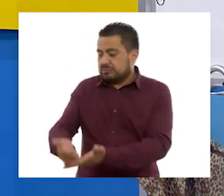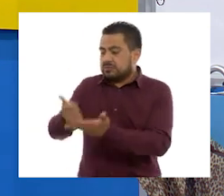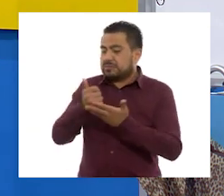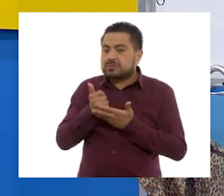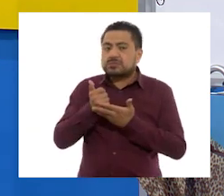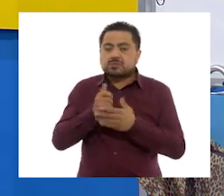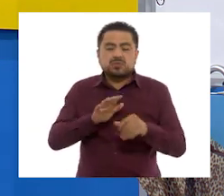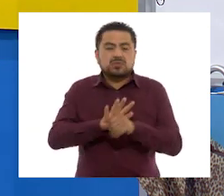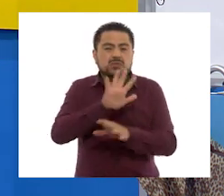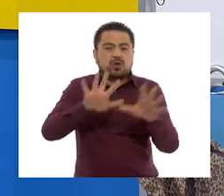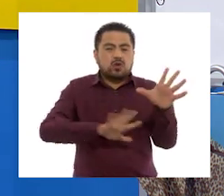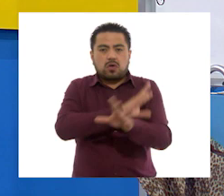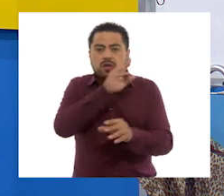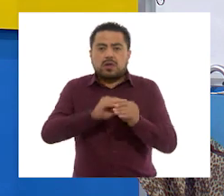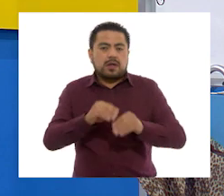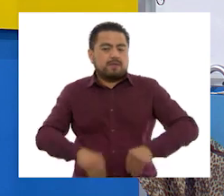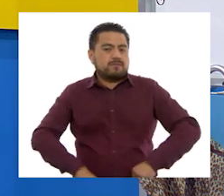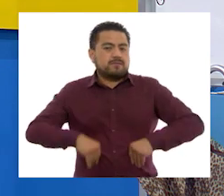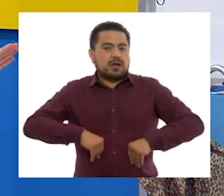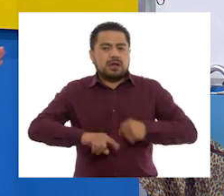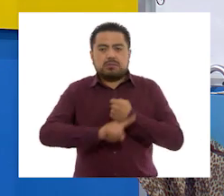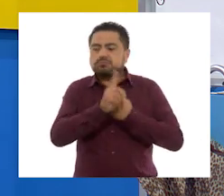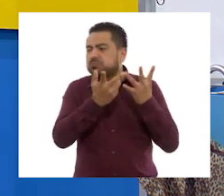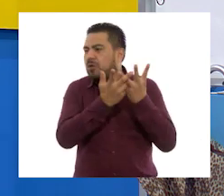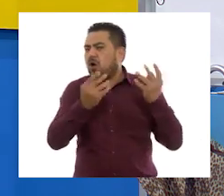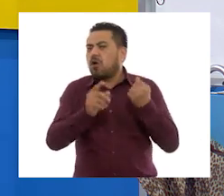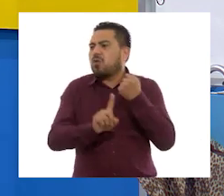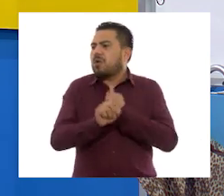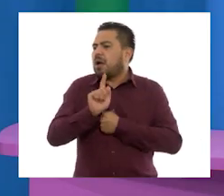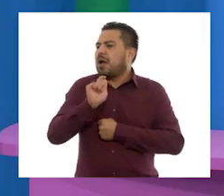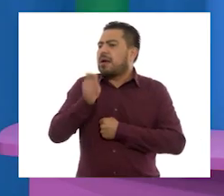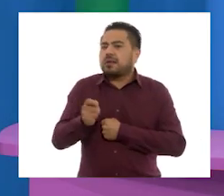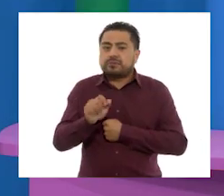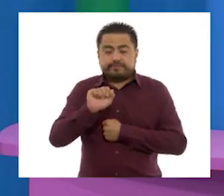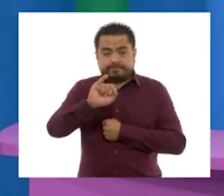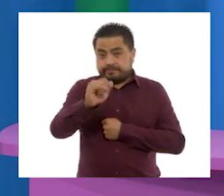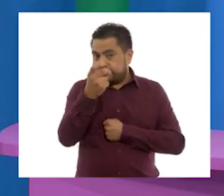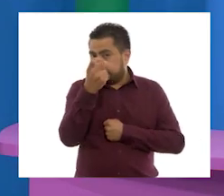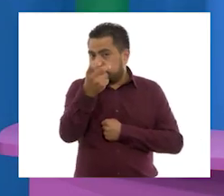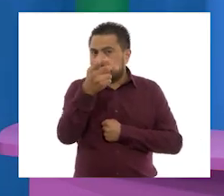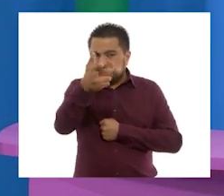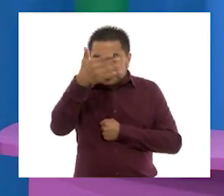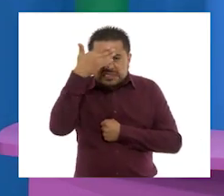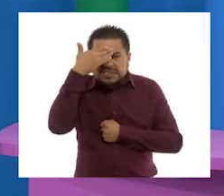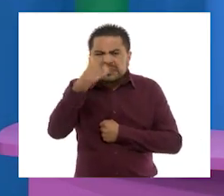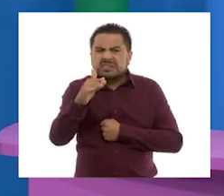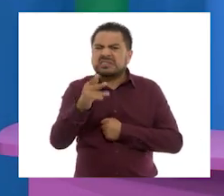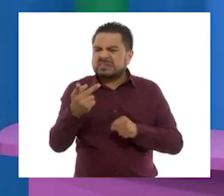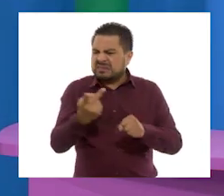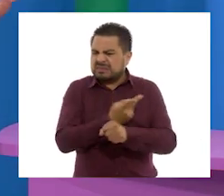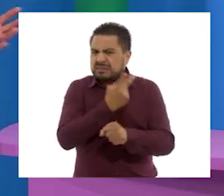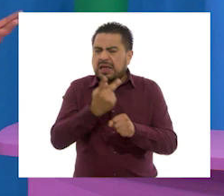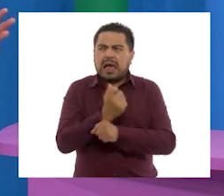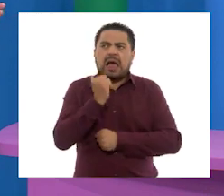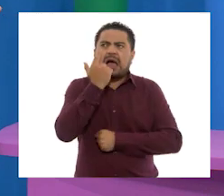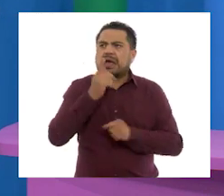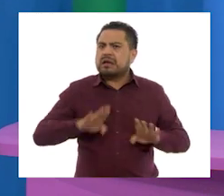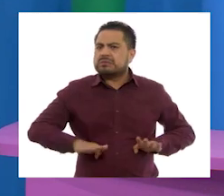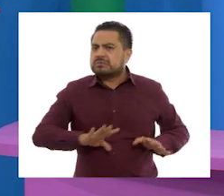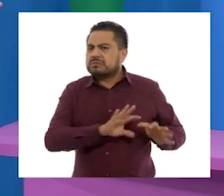durante toda nuestra vida a resolver cualquier conflicto. Exacto. ¿Saben a quién le pasa algo